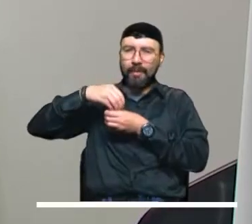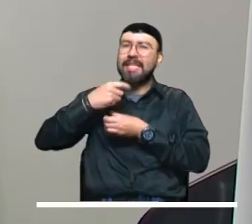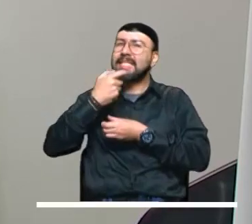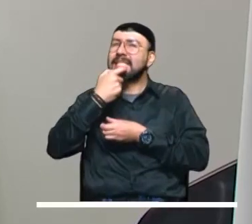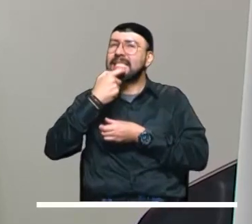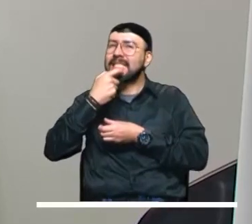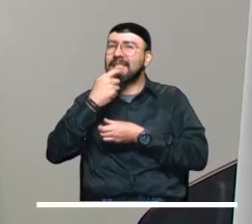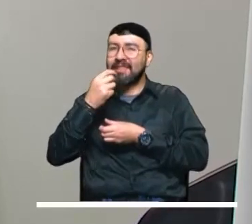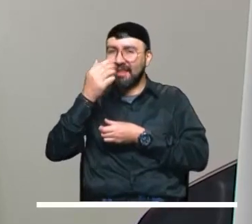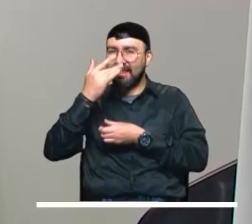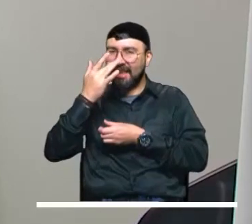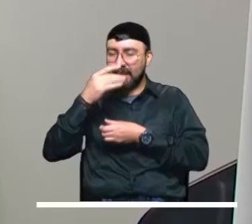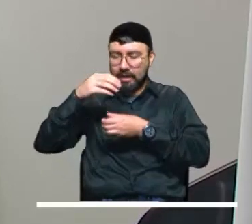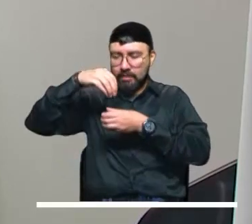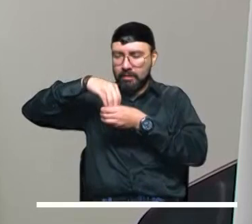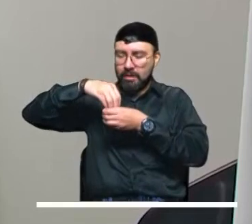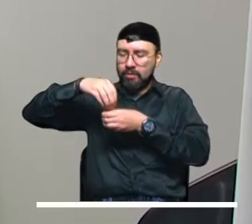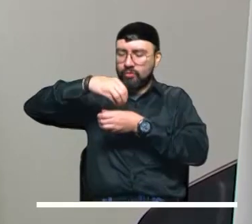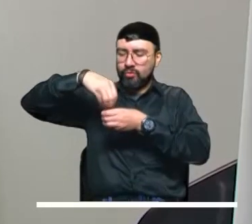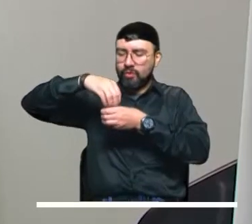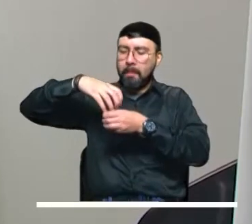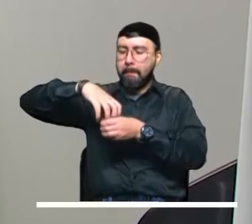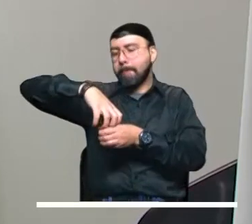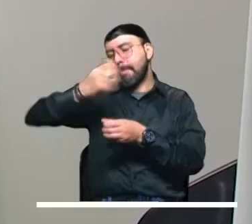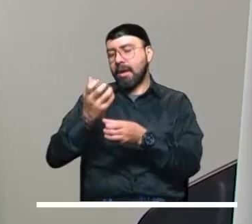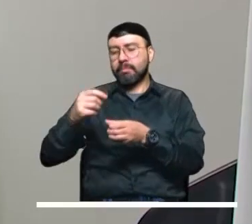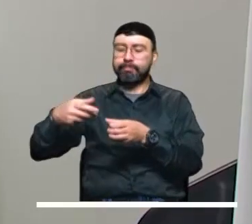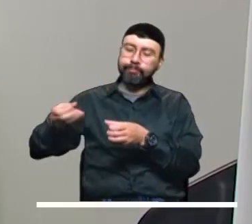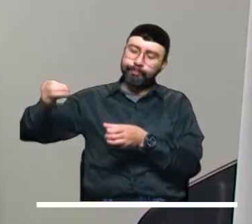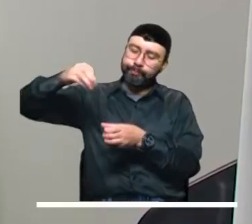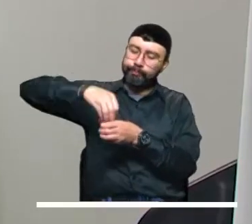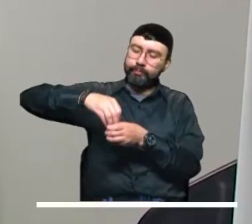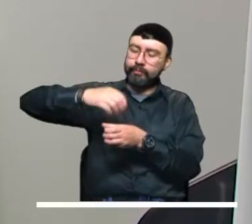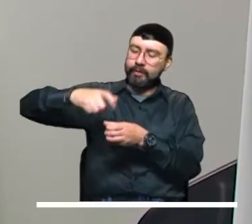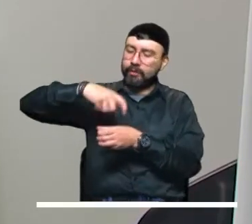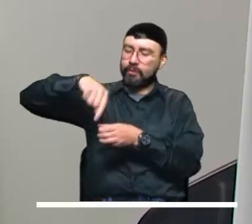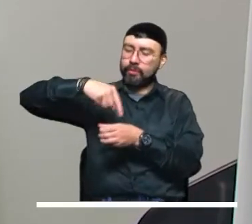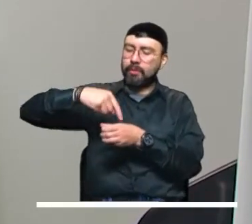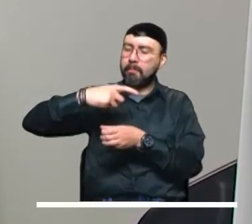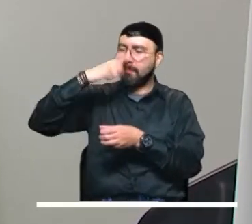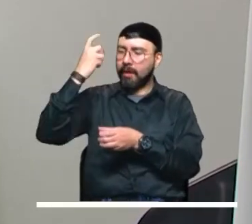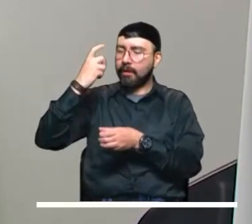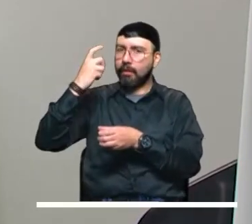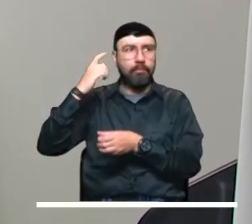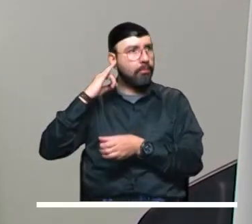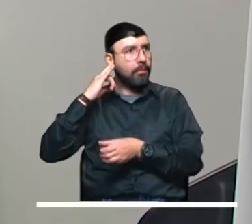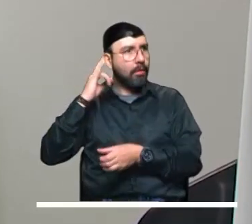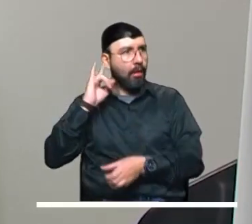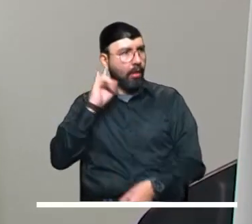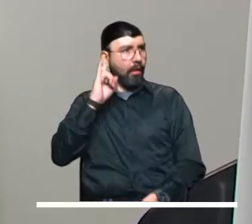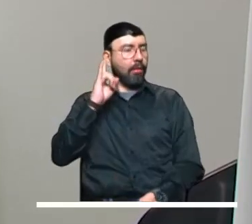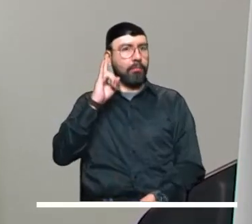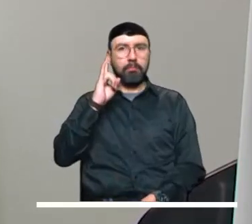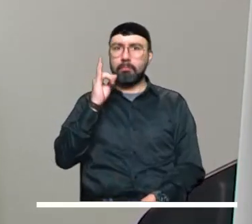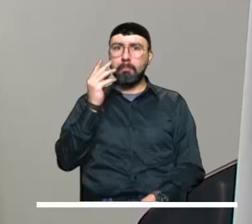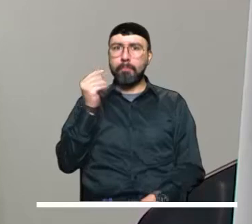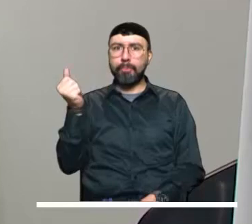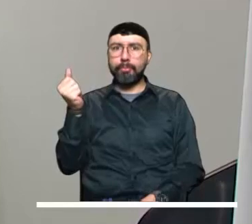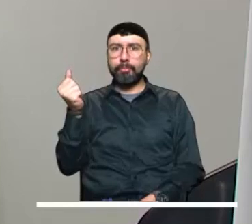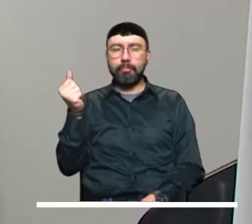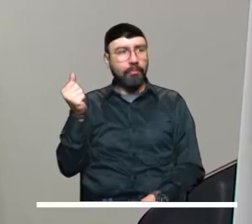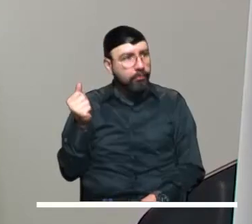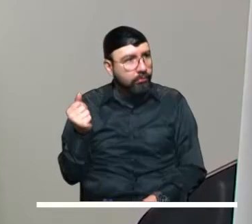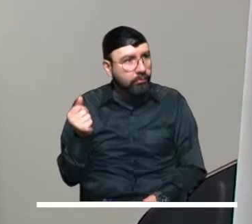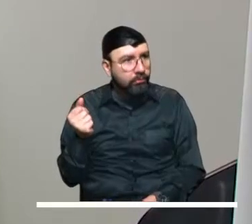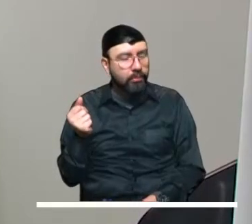como calzas negras y cuando esto sucede, de una, la sensación del paciente cambia. Se quita ese radio que